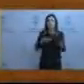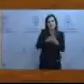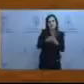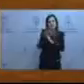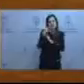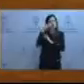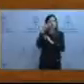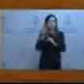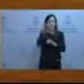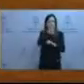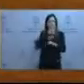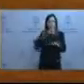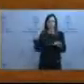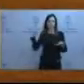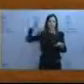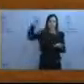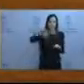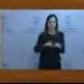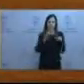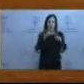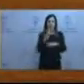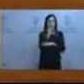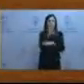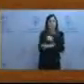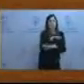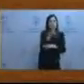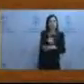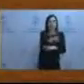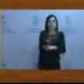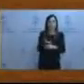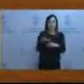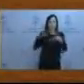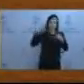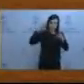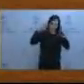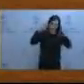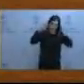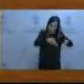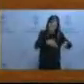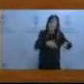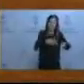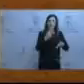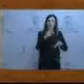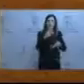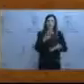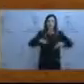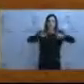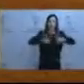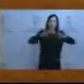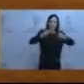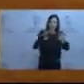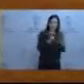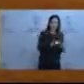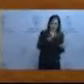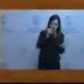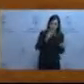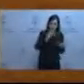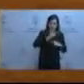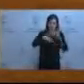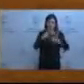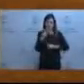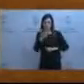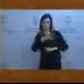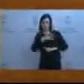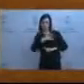estas décadas en las unidades de cuidados intensivos que demuestran que la efectividad de la desfibrilación temprana en la recuperación del ritmo